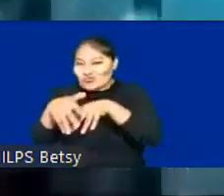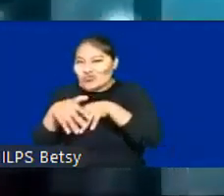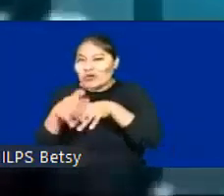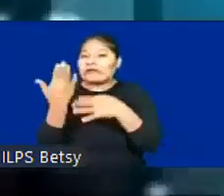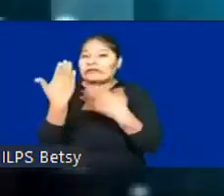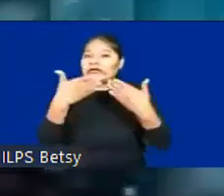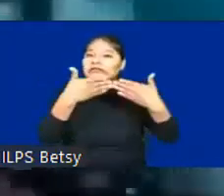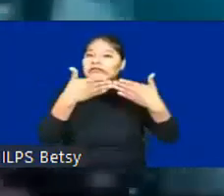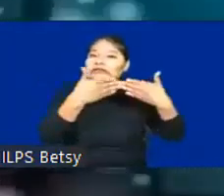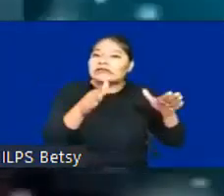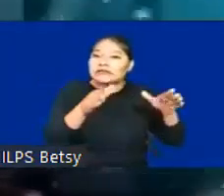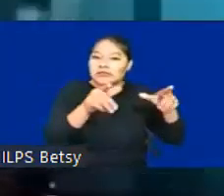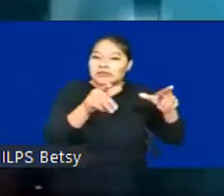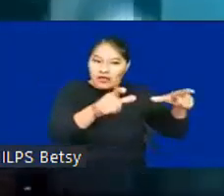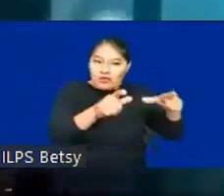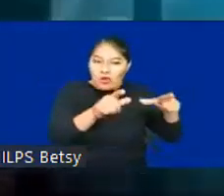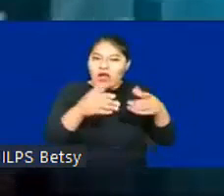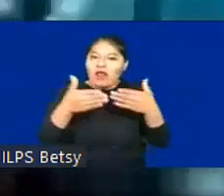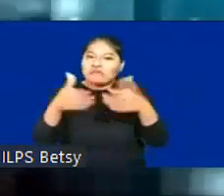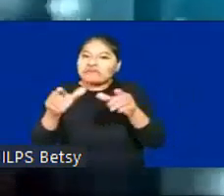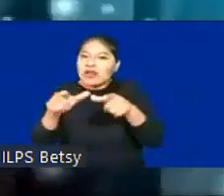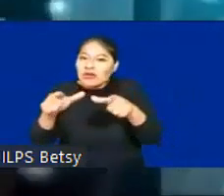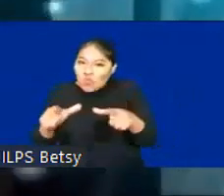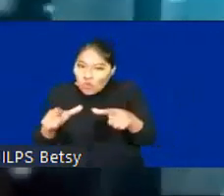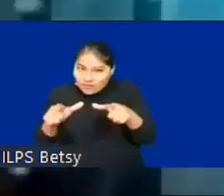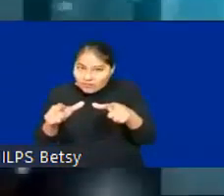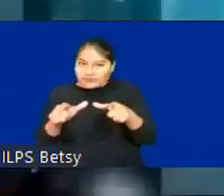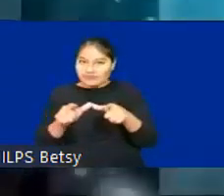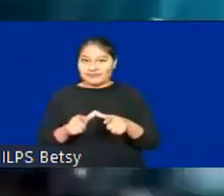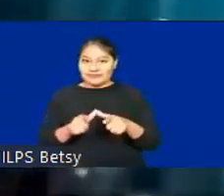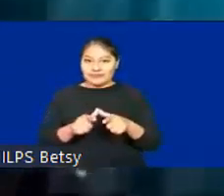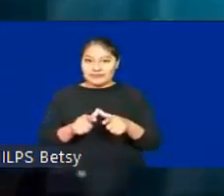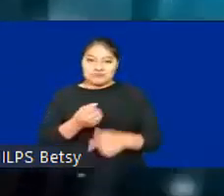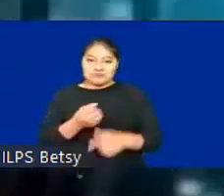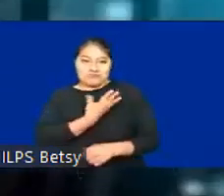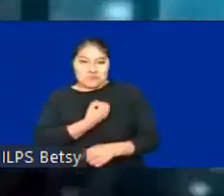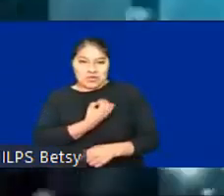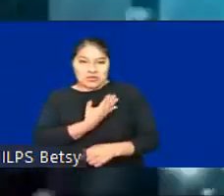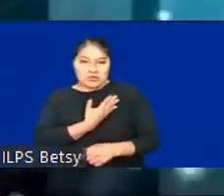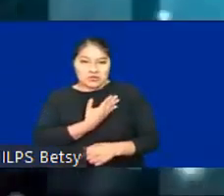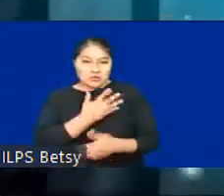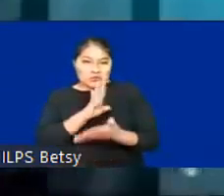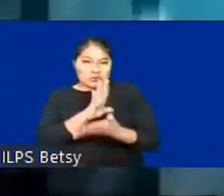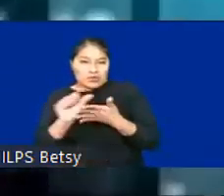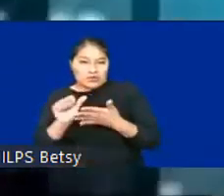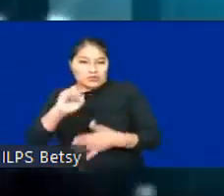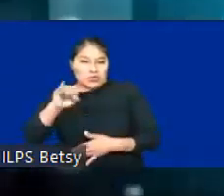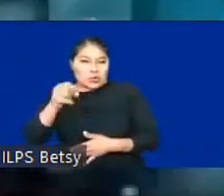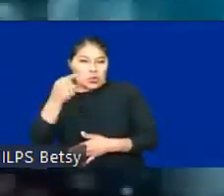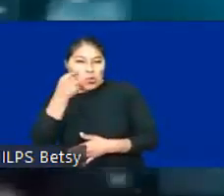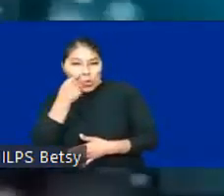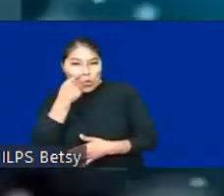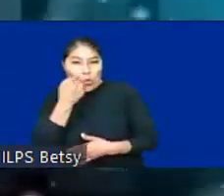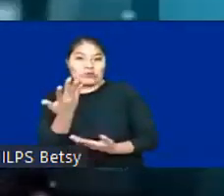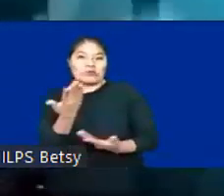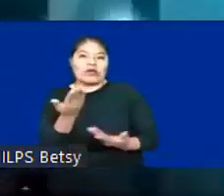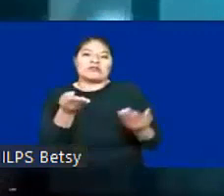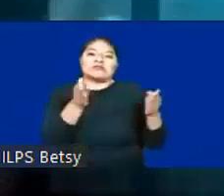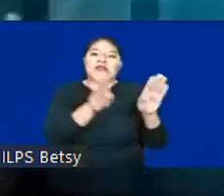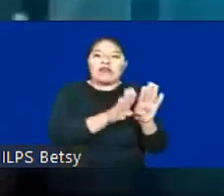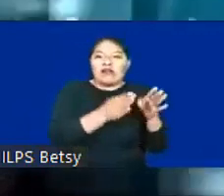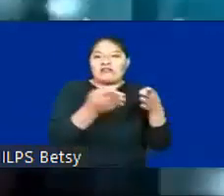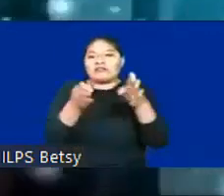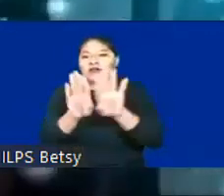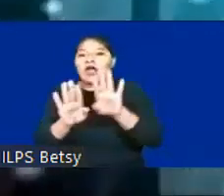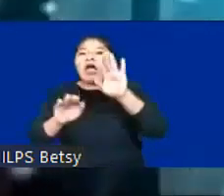Y recuerdan que en estos meses de mayo, junio, no eran, las oficinas estaban cerradas, algunas abrían,